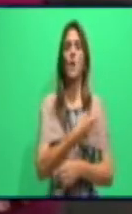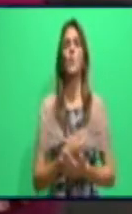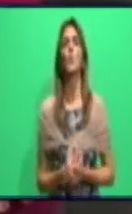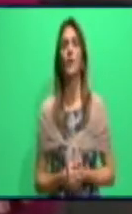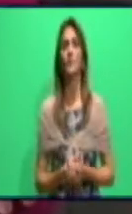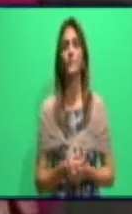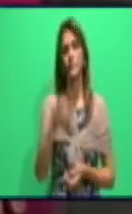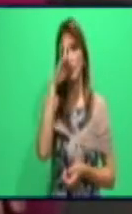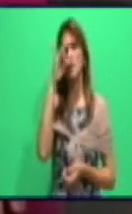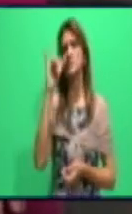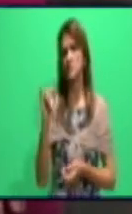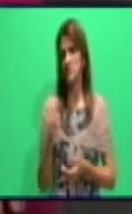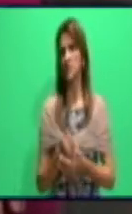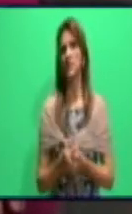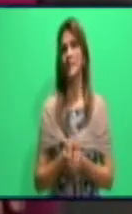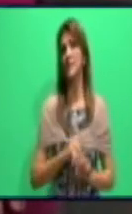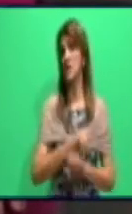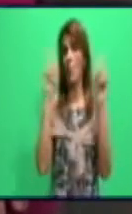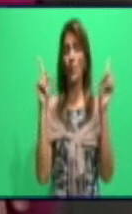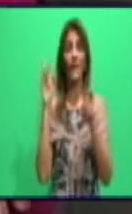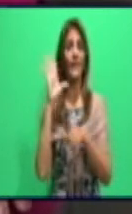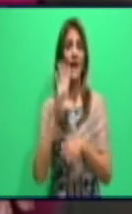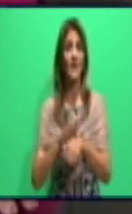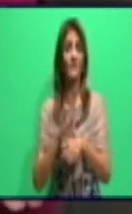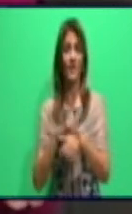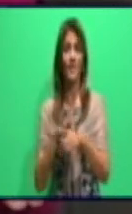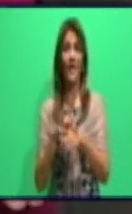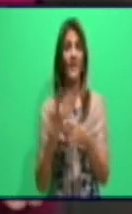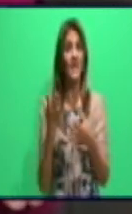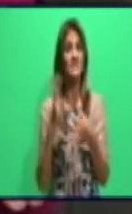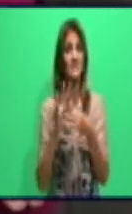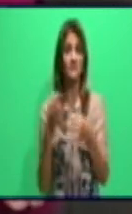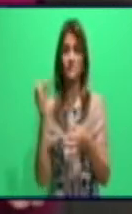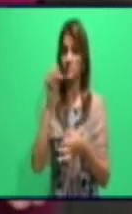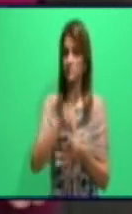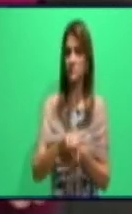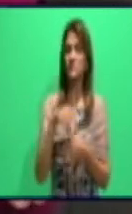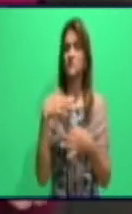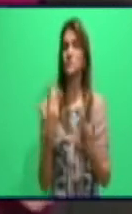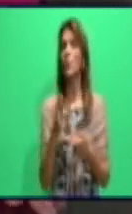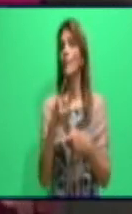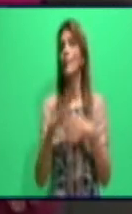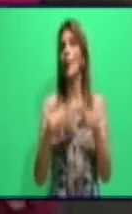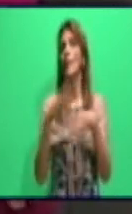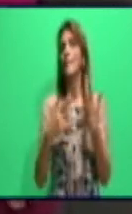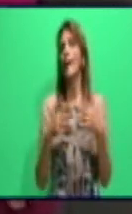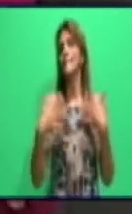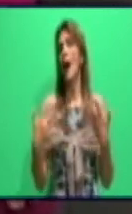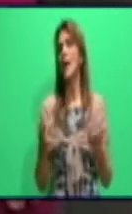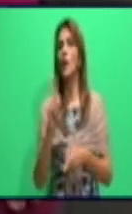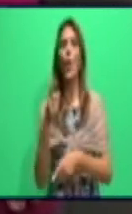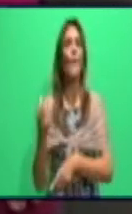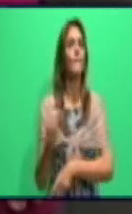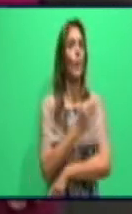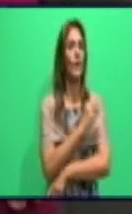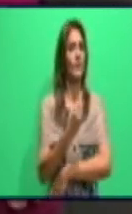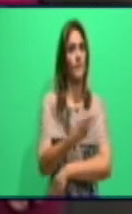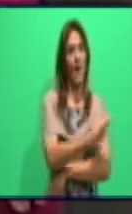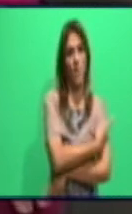de las enfermedades crónicas son invalidantes siempre y cuando el paciente esté compensado. En